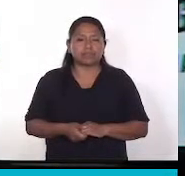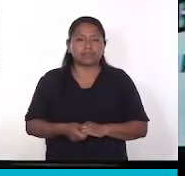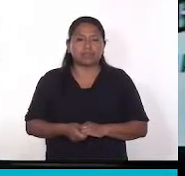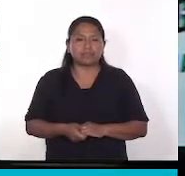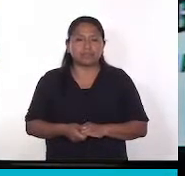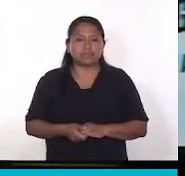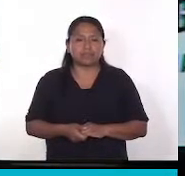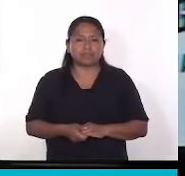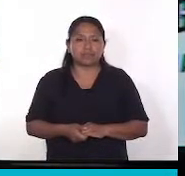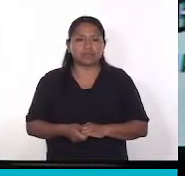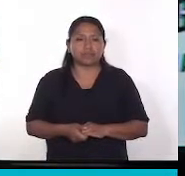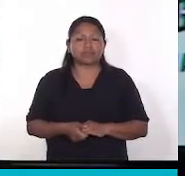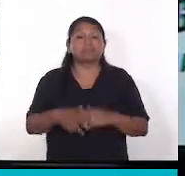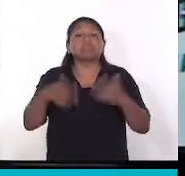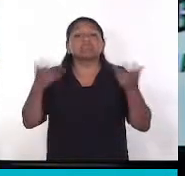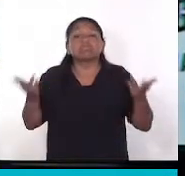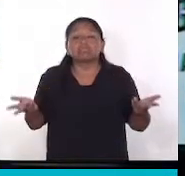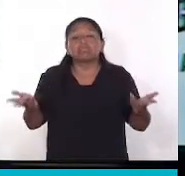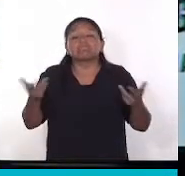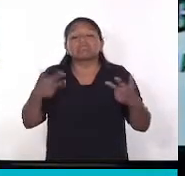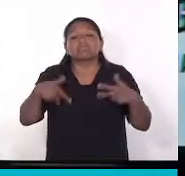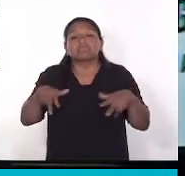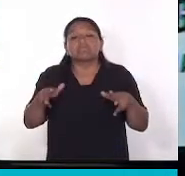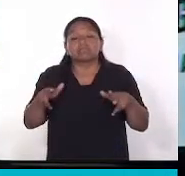Entonces, en ese sentido vemos